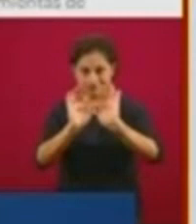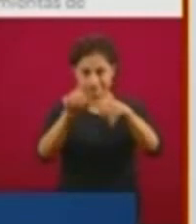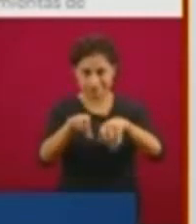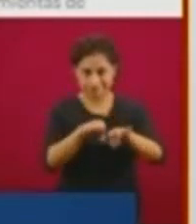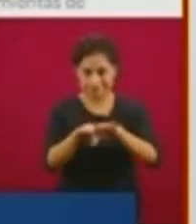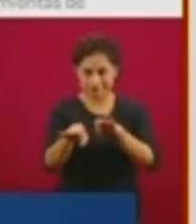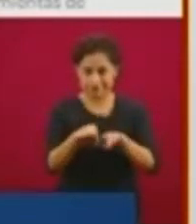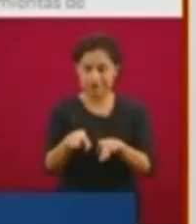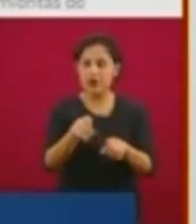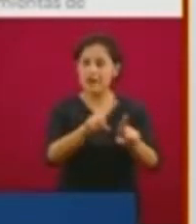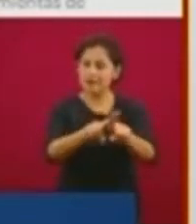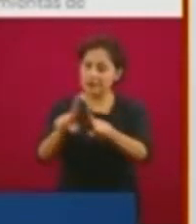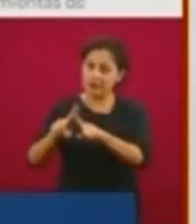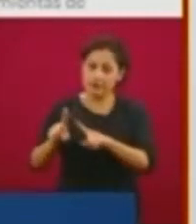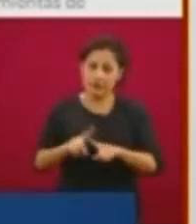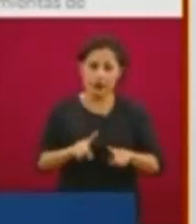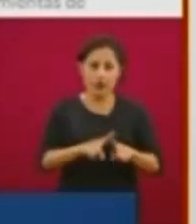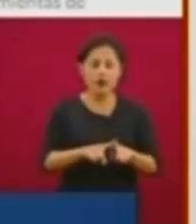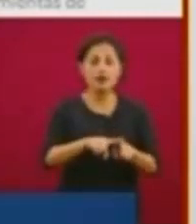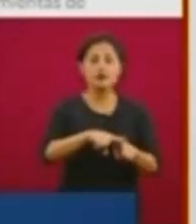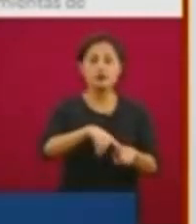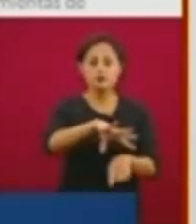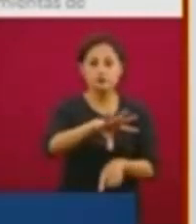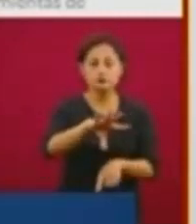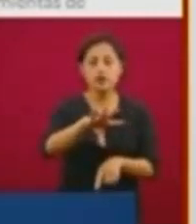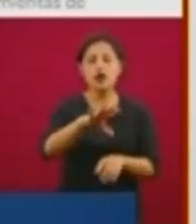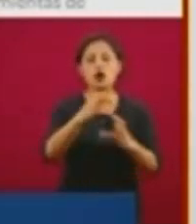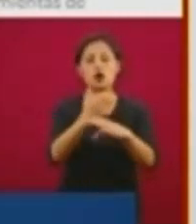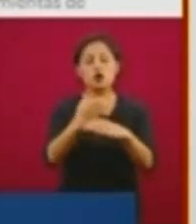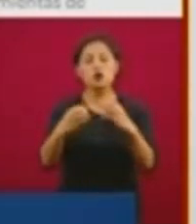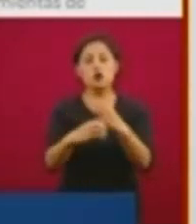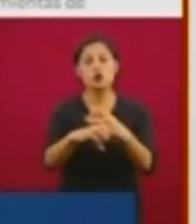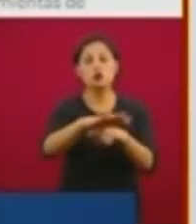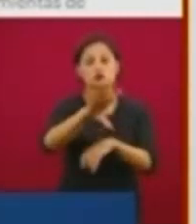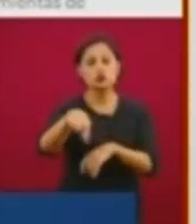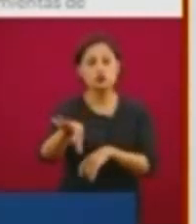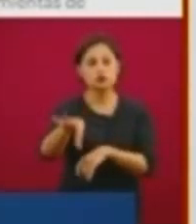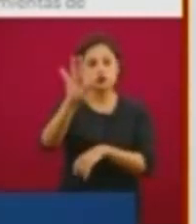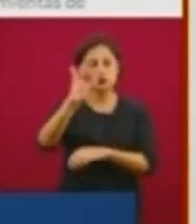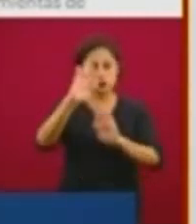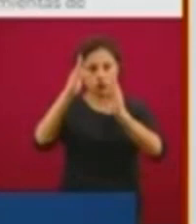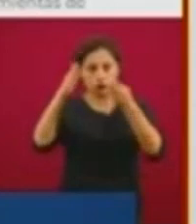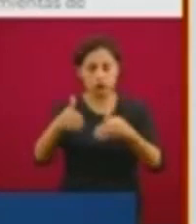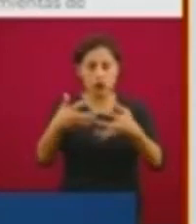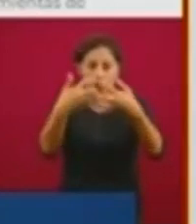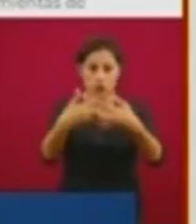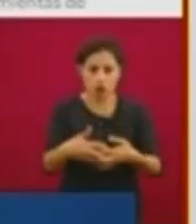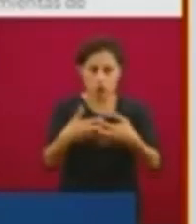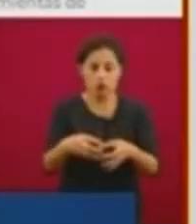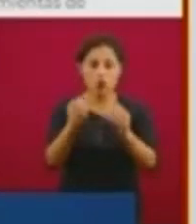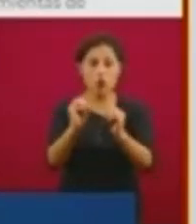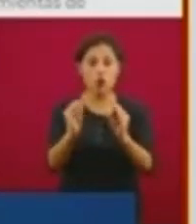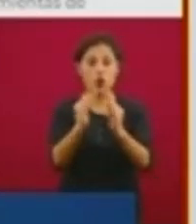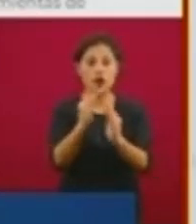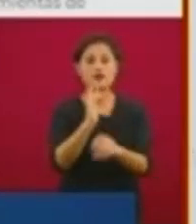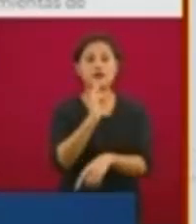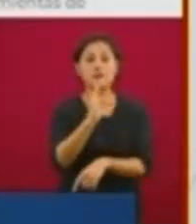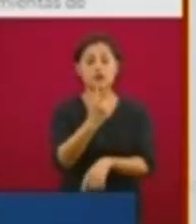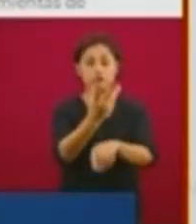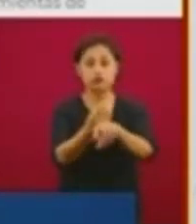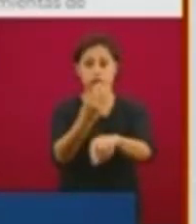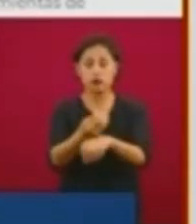conjunta. Realmente nosotros no tenemos ningún interés de hacer una escuela en lugar de un mercado, nos